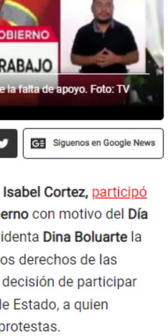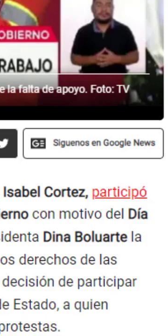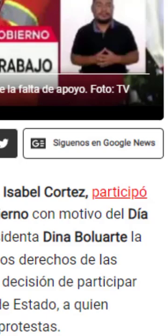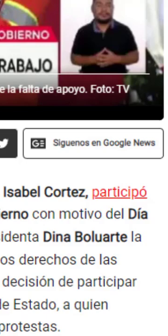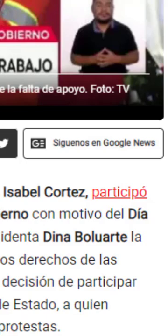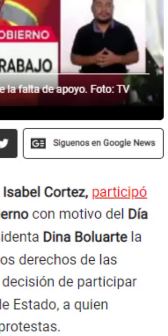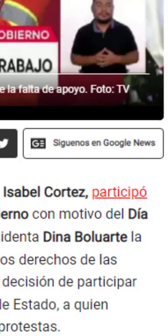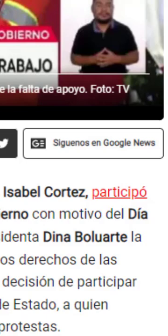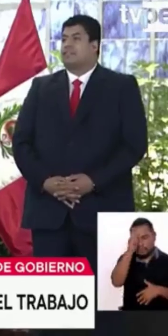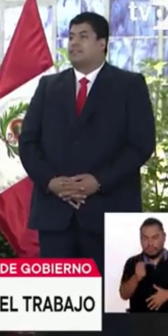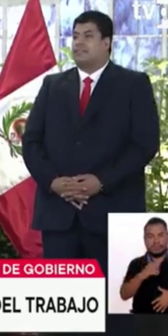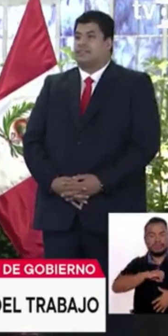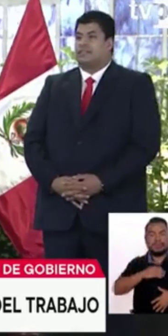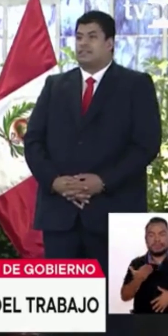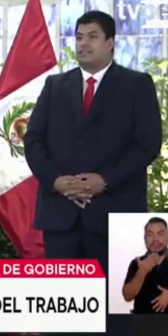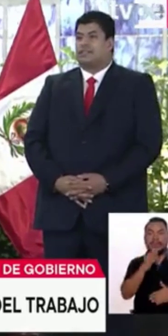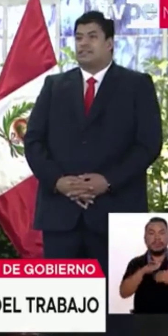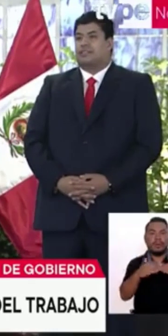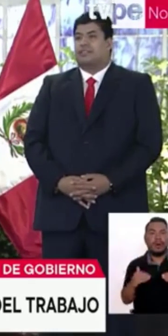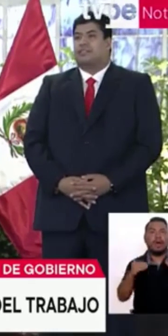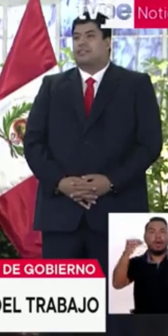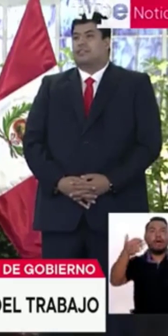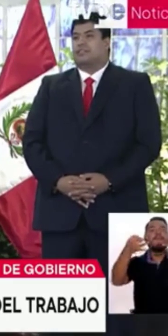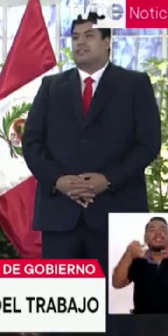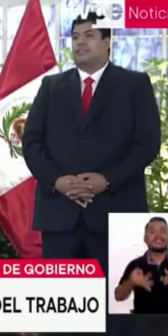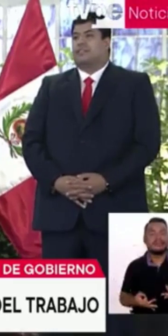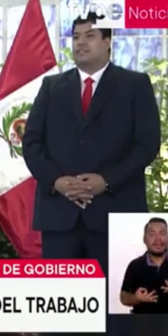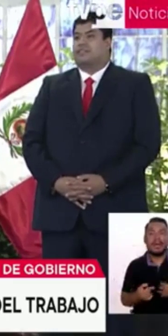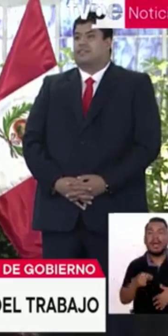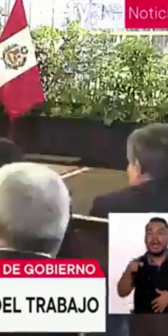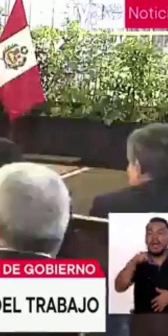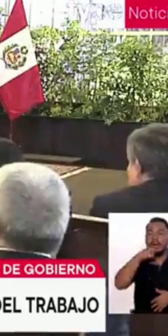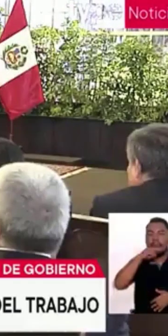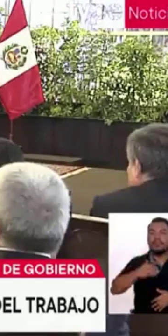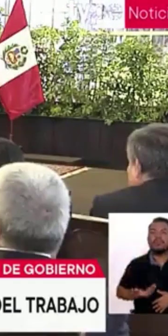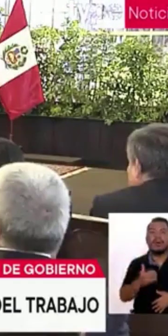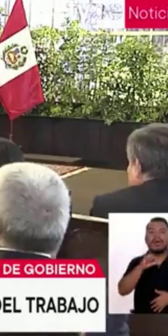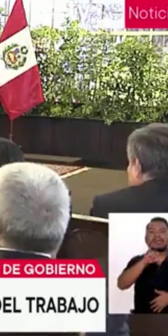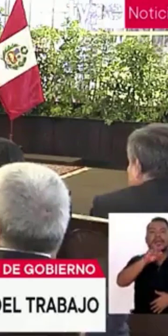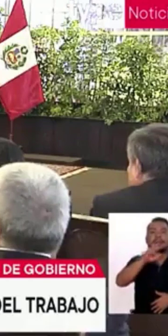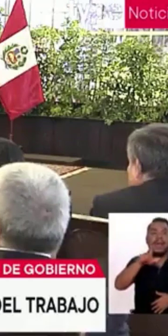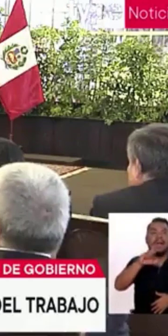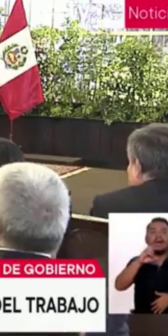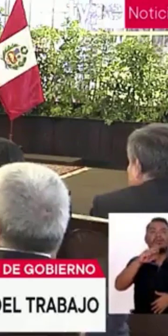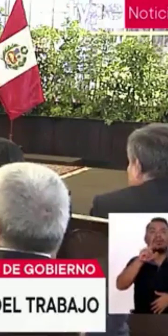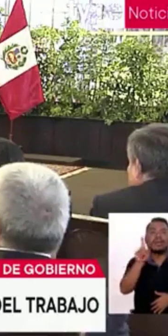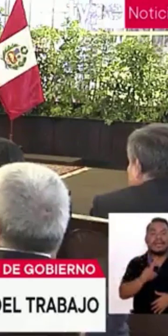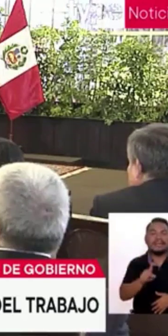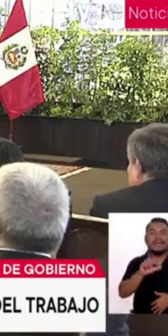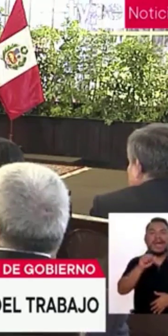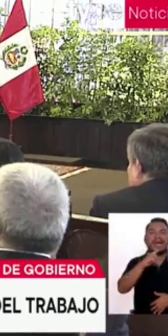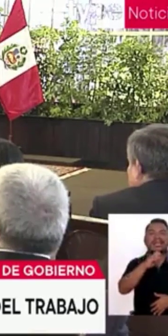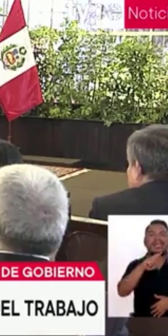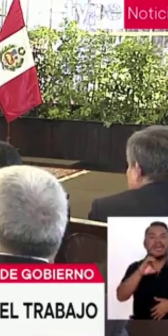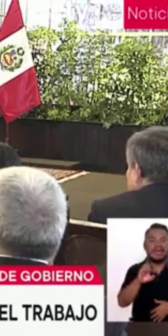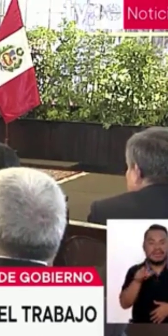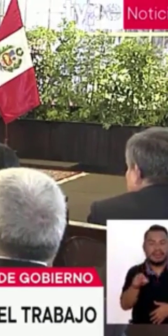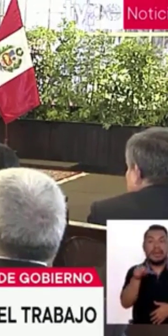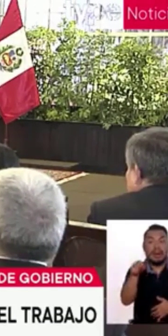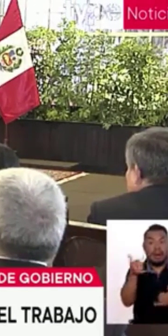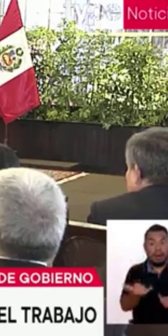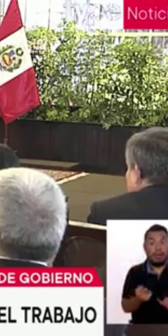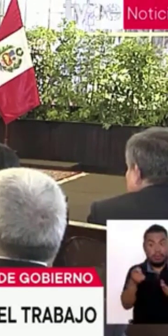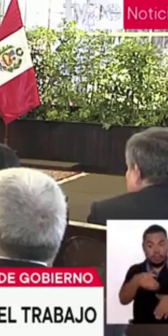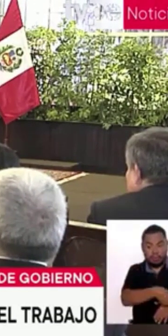protestas. En el grado de oficial, a la señora Isabel Cortés Aguirre, quien es